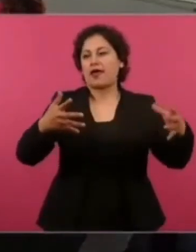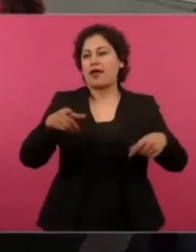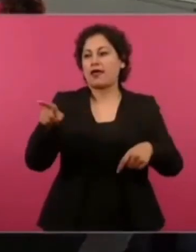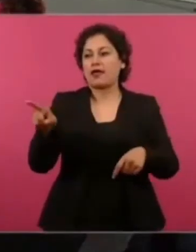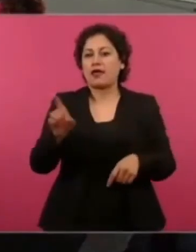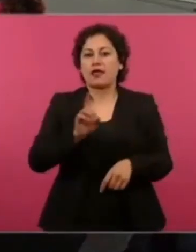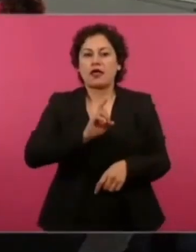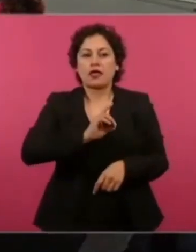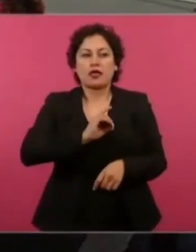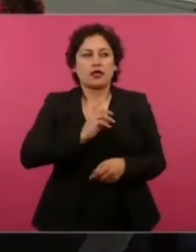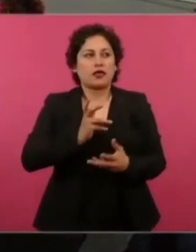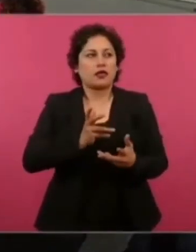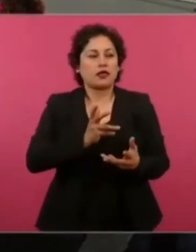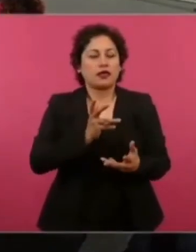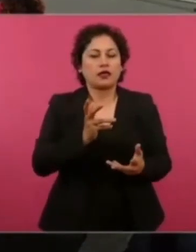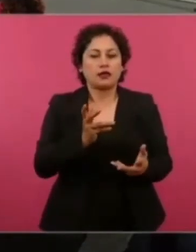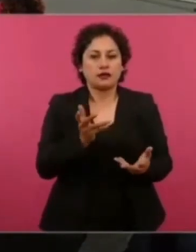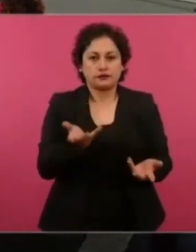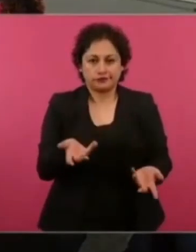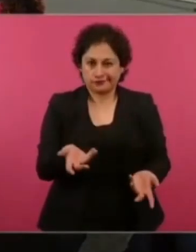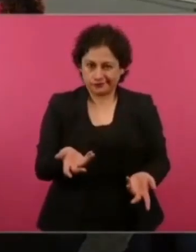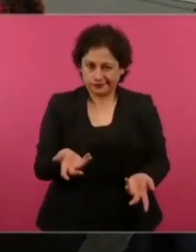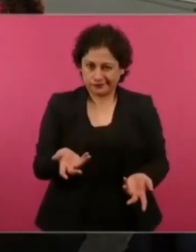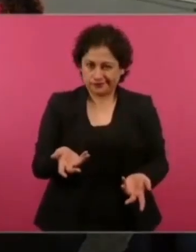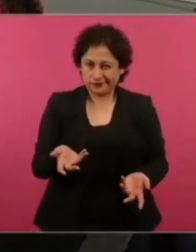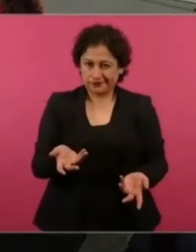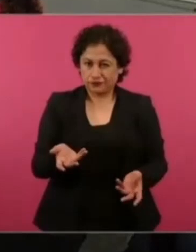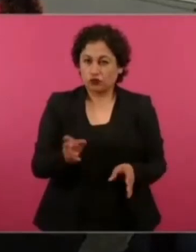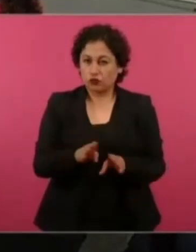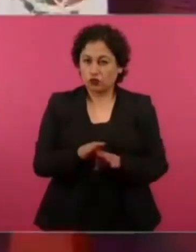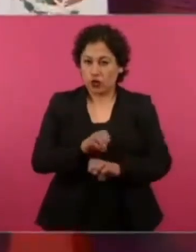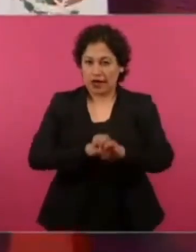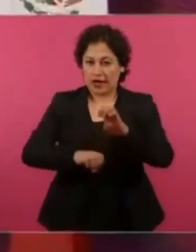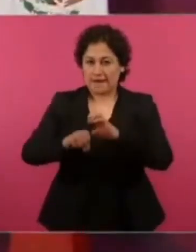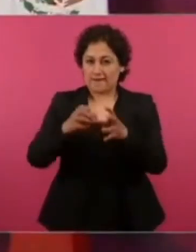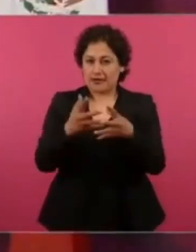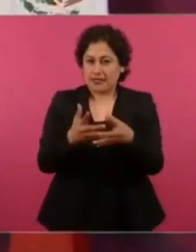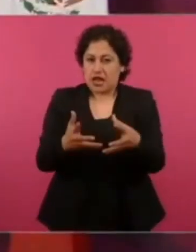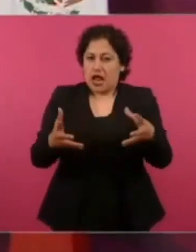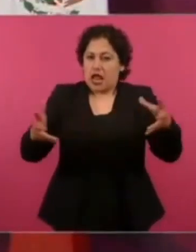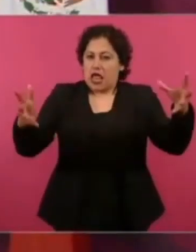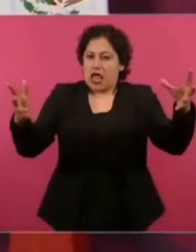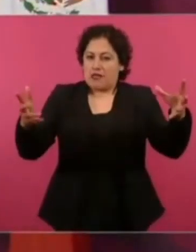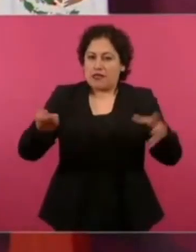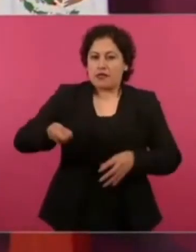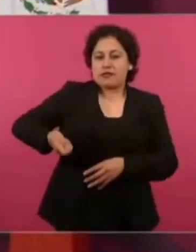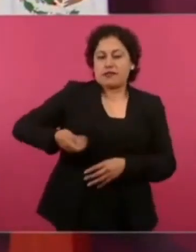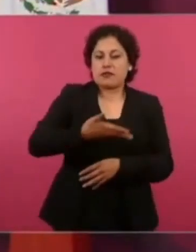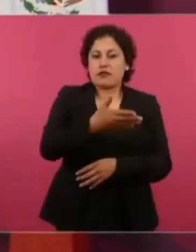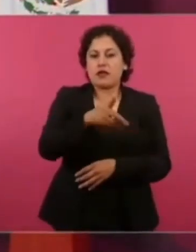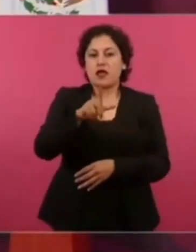poderosas, que tienen, les llaman lobistas,